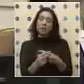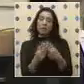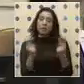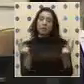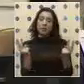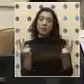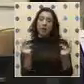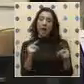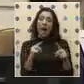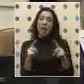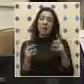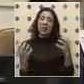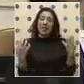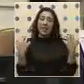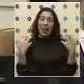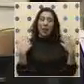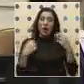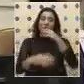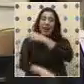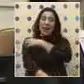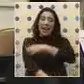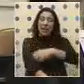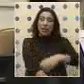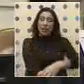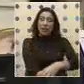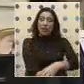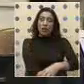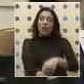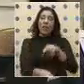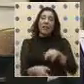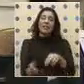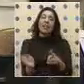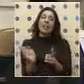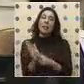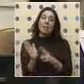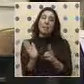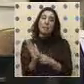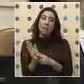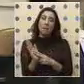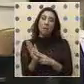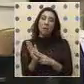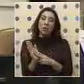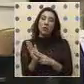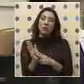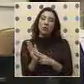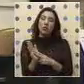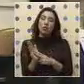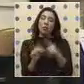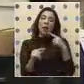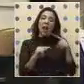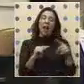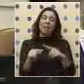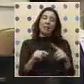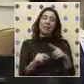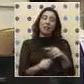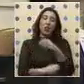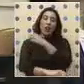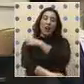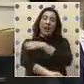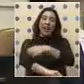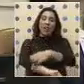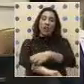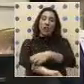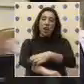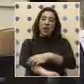público administrado por las regiones es naturalmente que este tipo de impuestos tengan un correlato hacia la administración regional. De lo